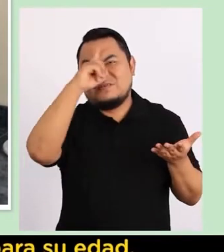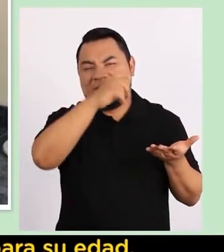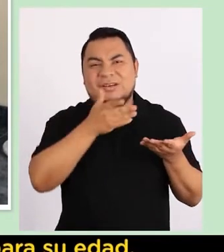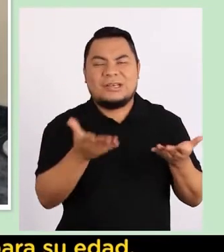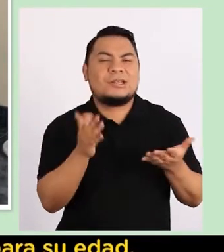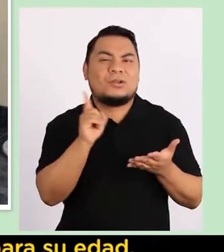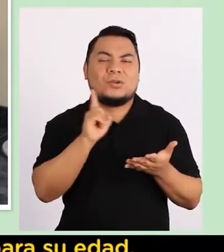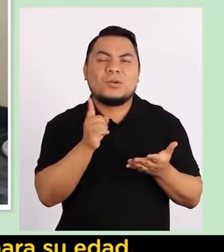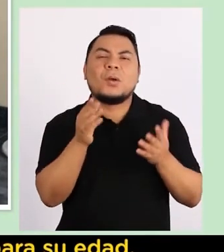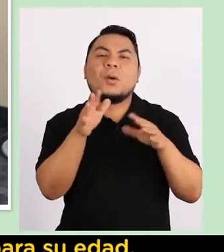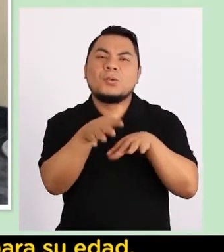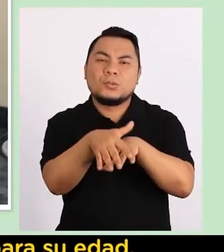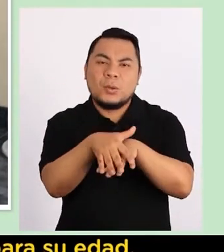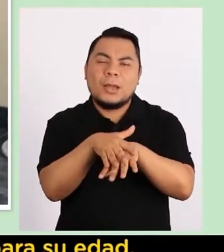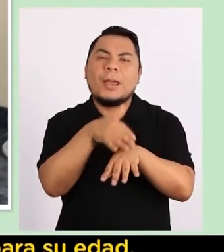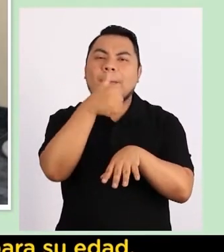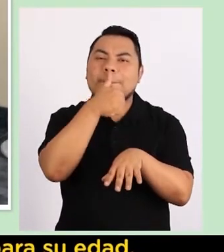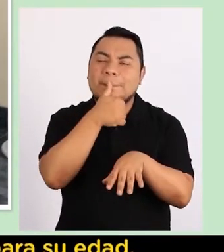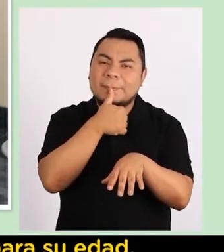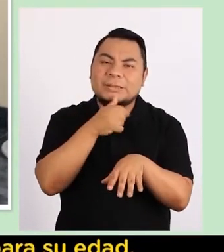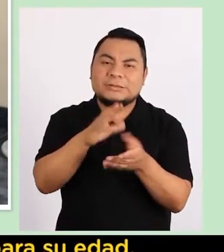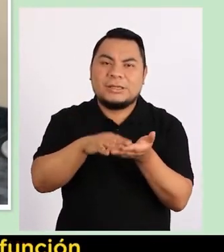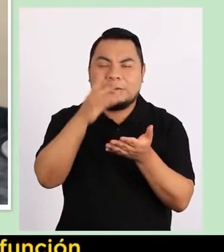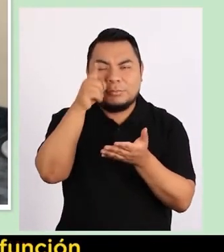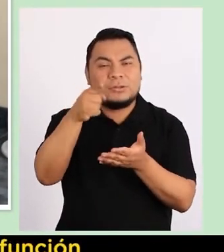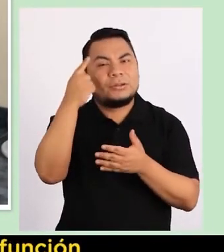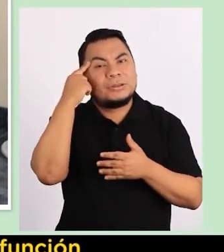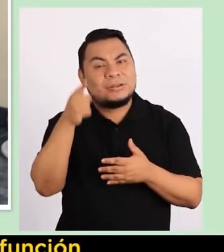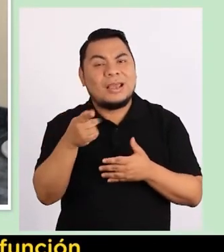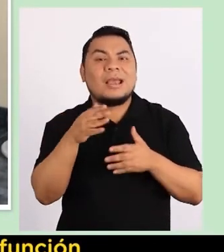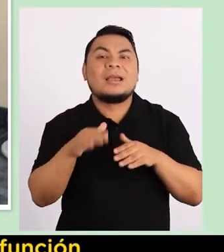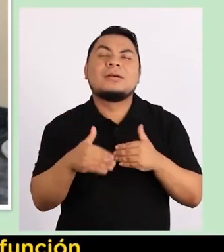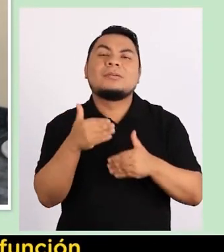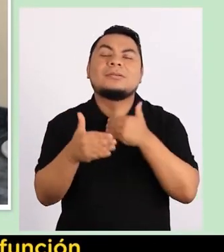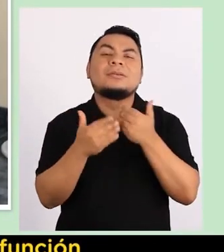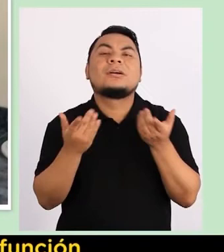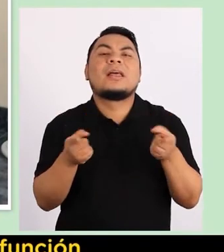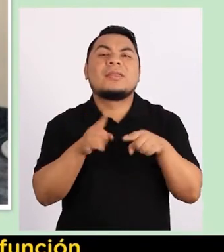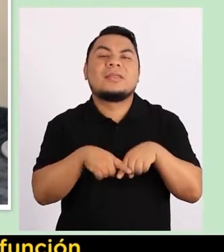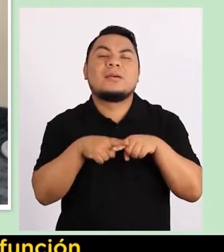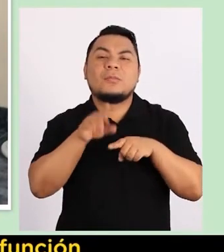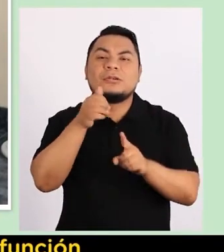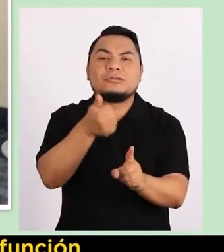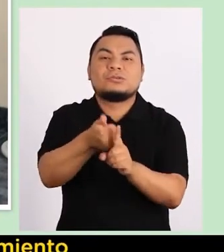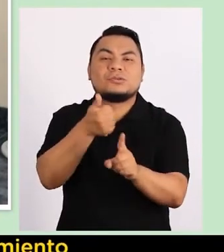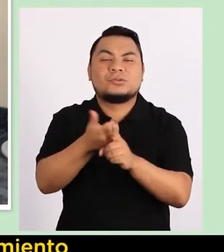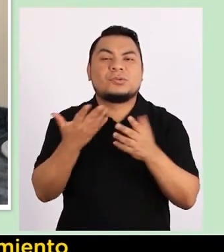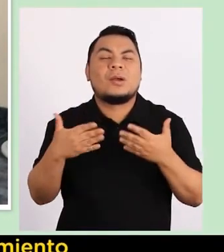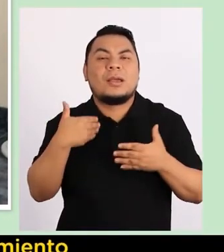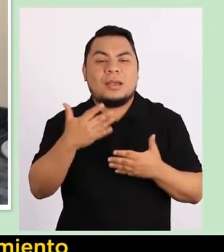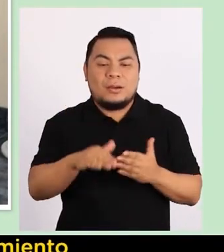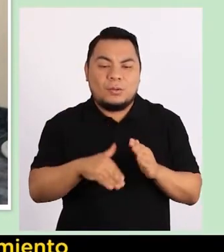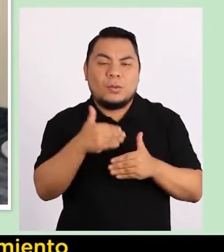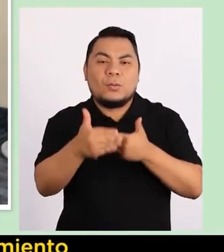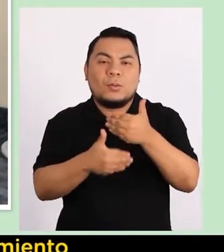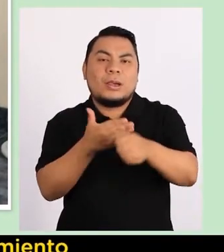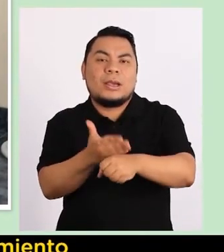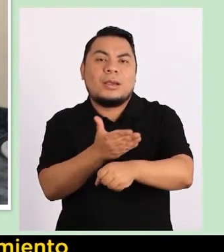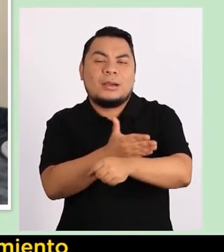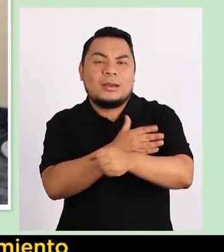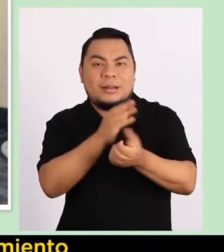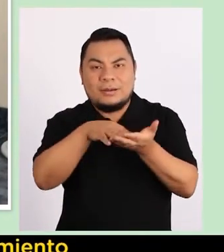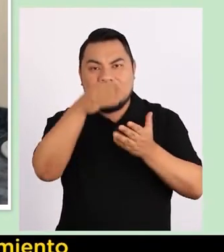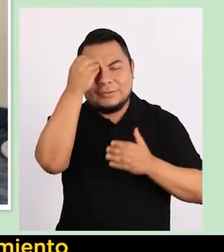con cosas muy difíciles para su edad. Tengan en cuenta que se desarrolla en función a su propio ciclo